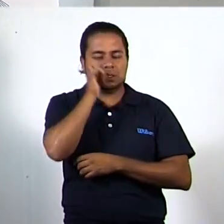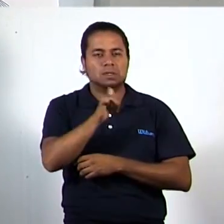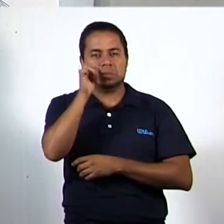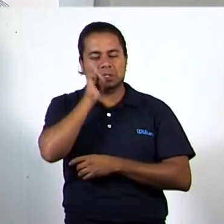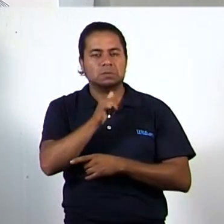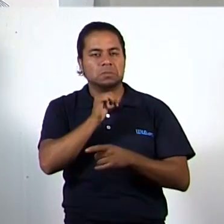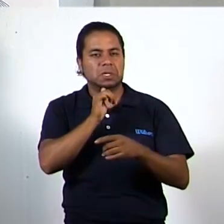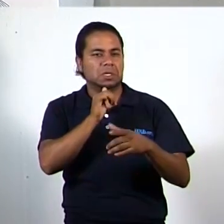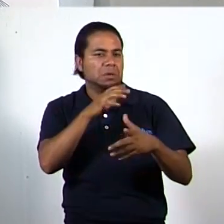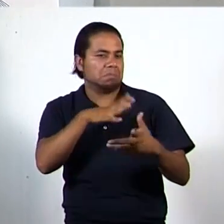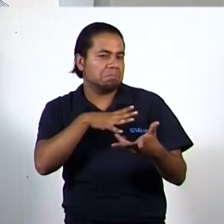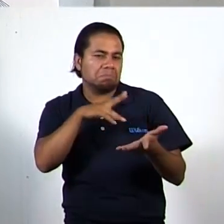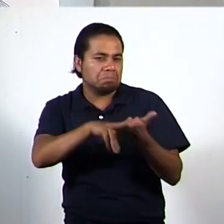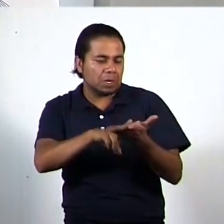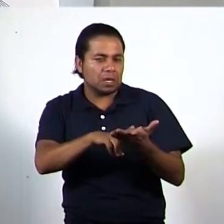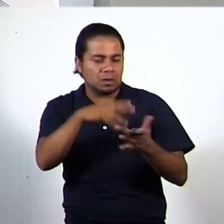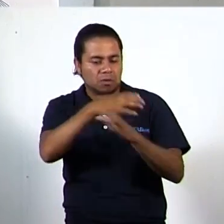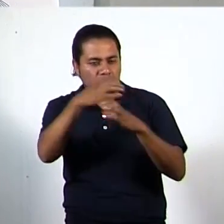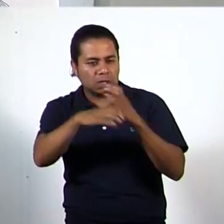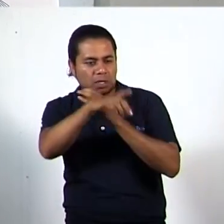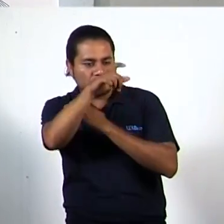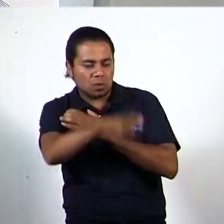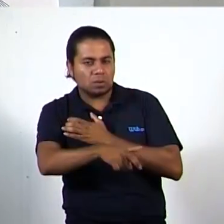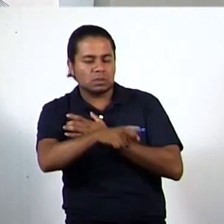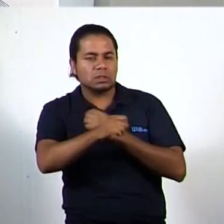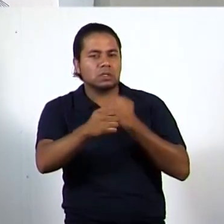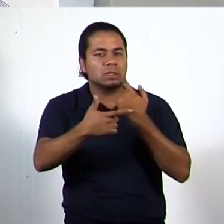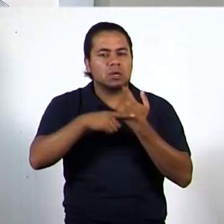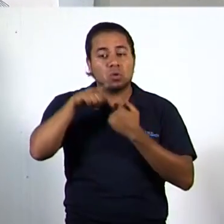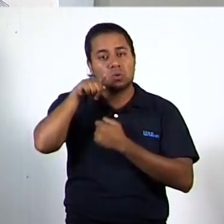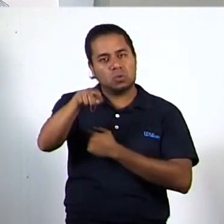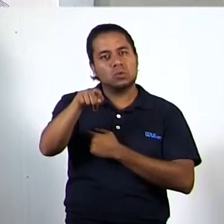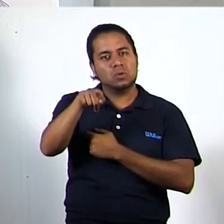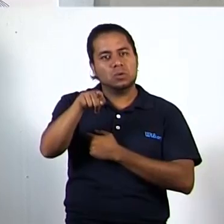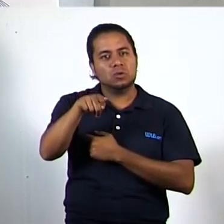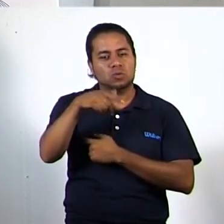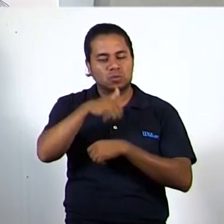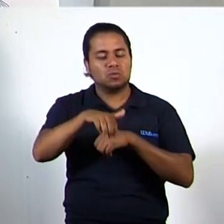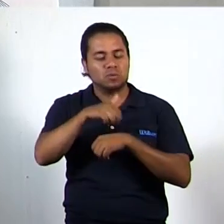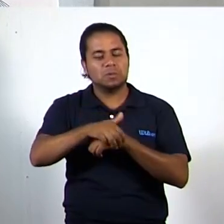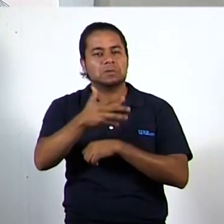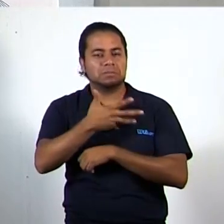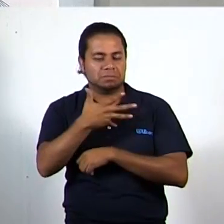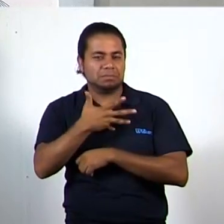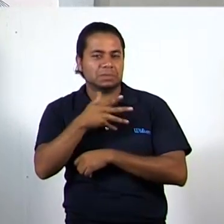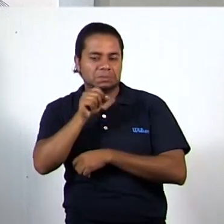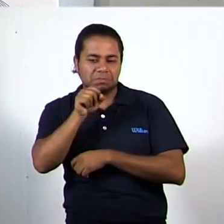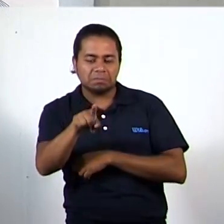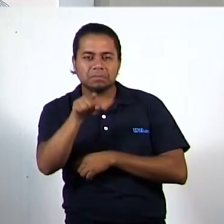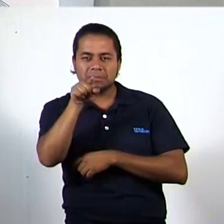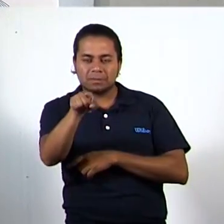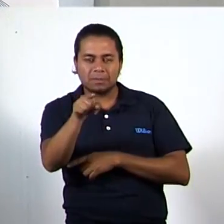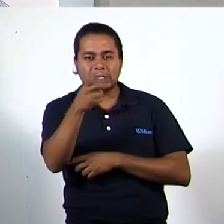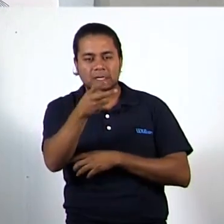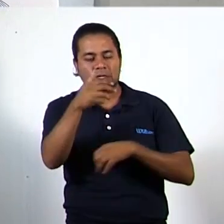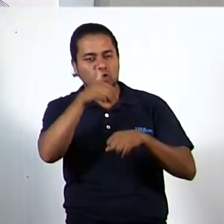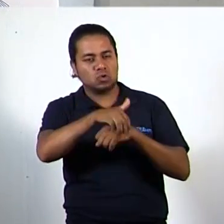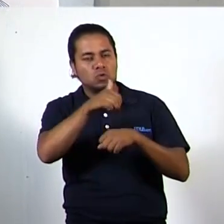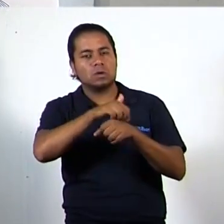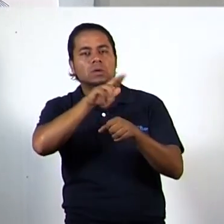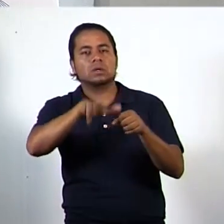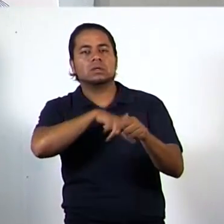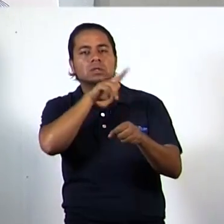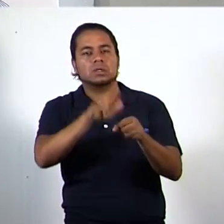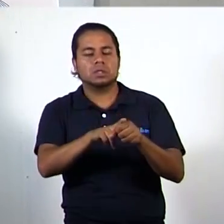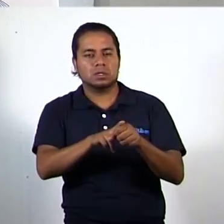representan algo. Un objeto, una cosa, tú mismo eres un número. Entonces, esos son los números naturales,